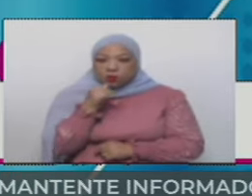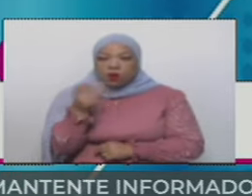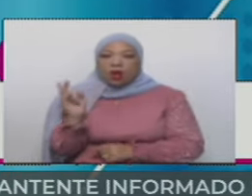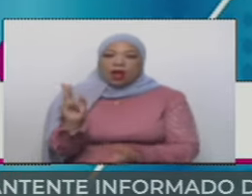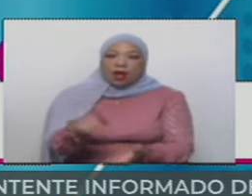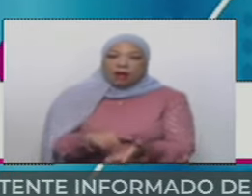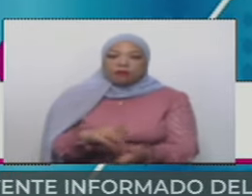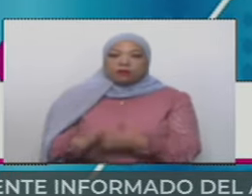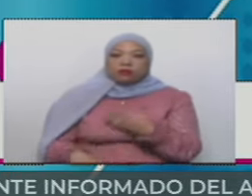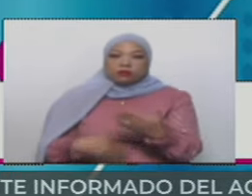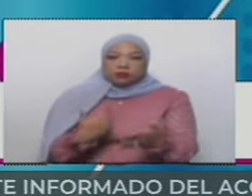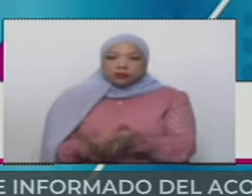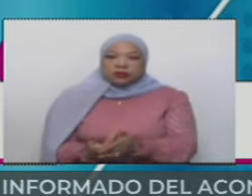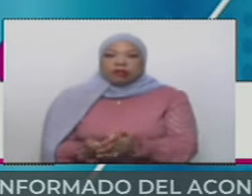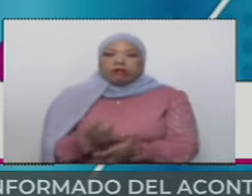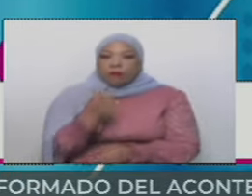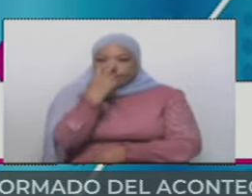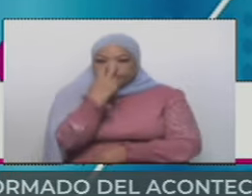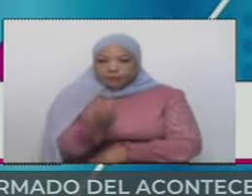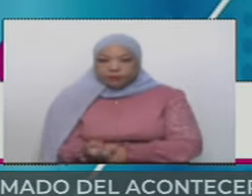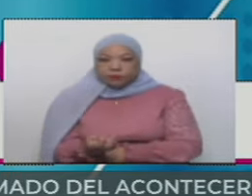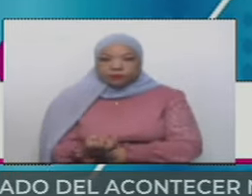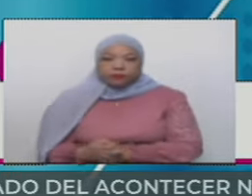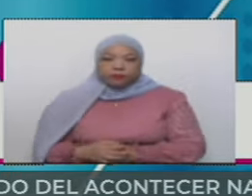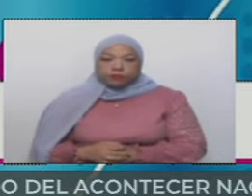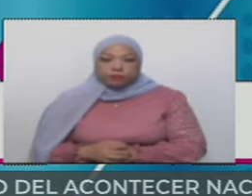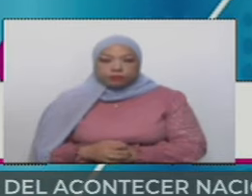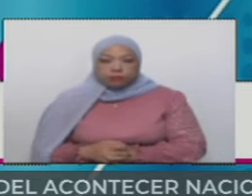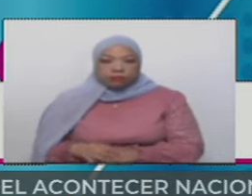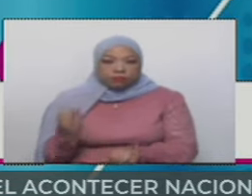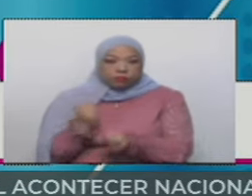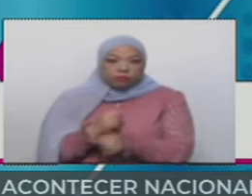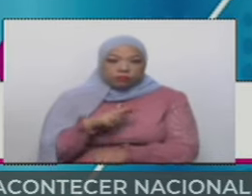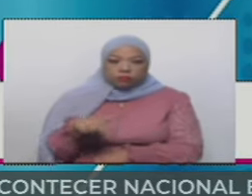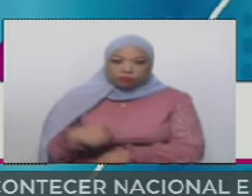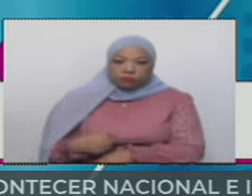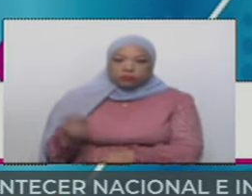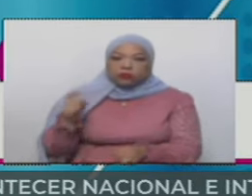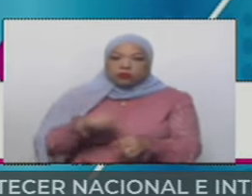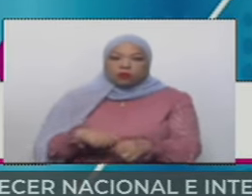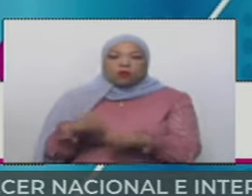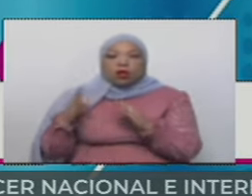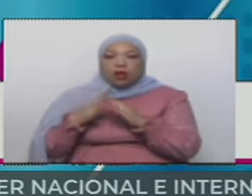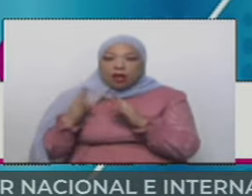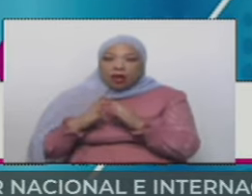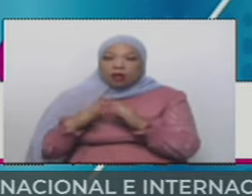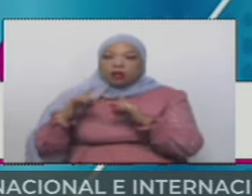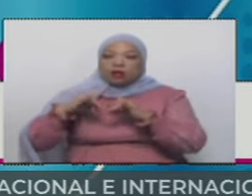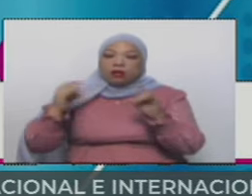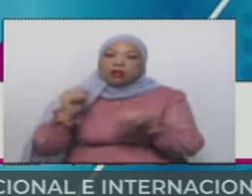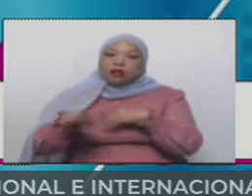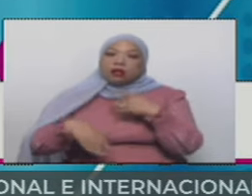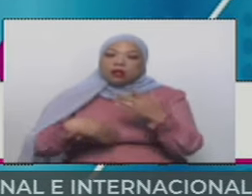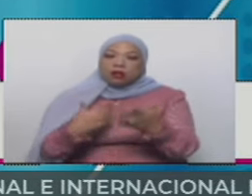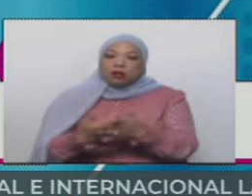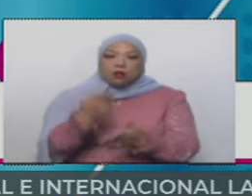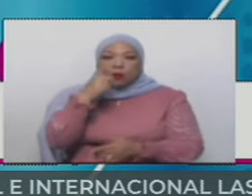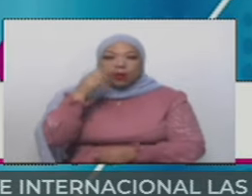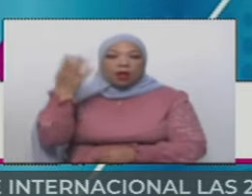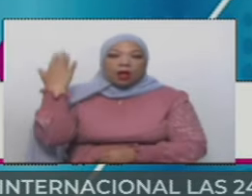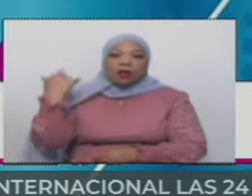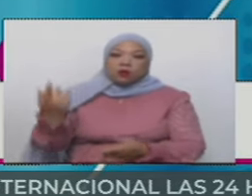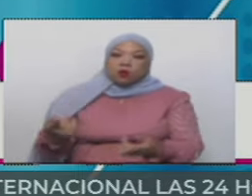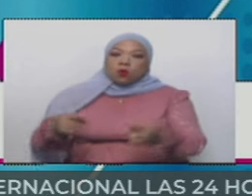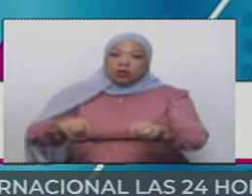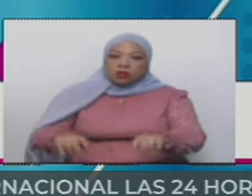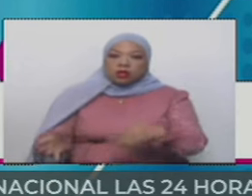disfrutaron y no se querían ir. Hoy querían entrar otra vez a la carpa, y ayer era el cierre y